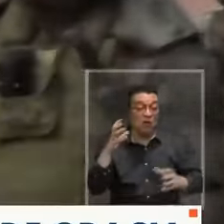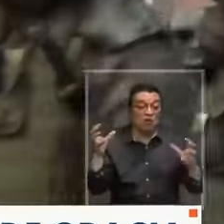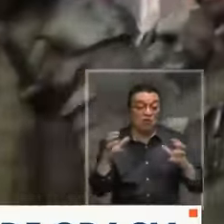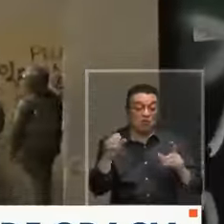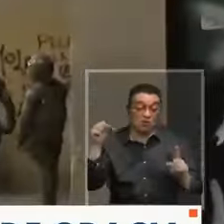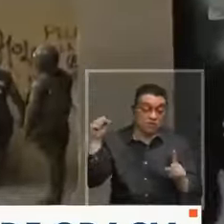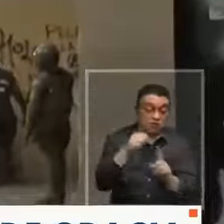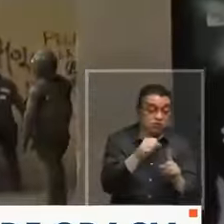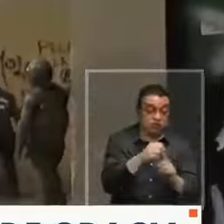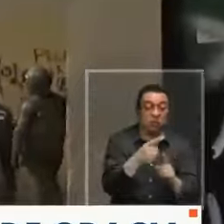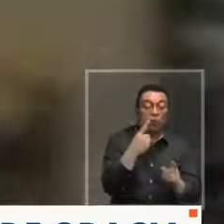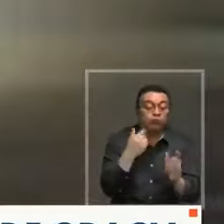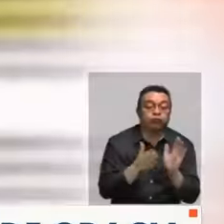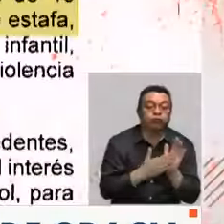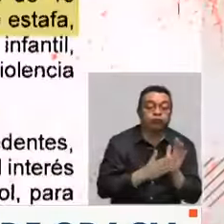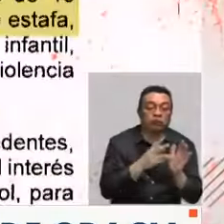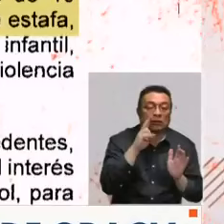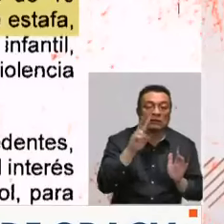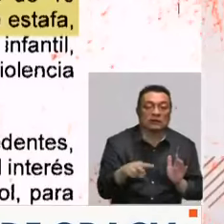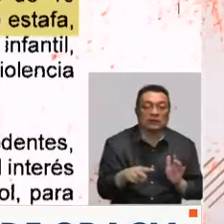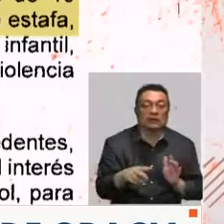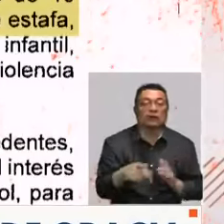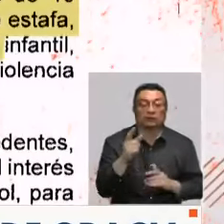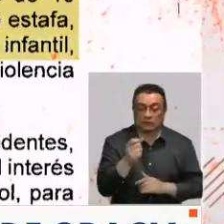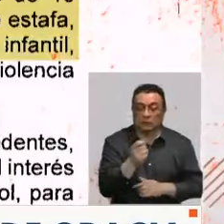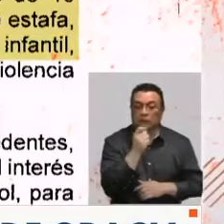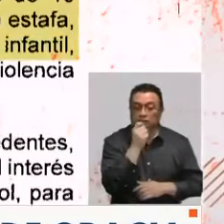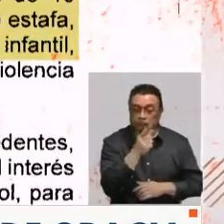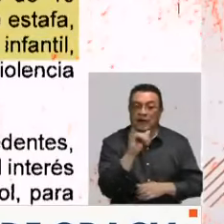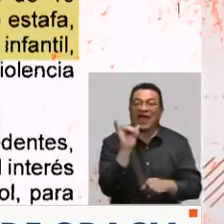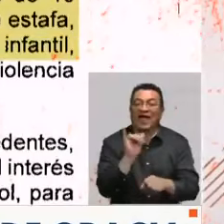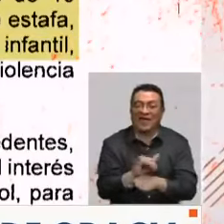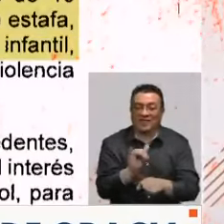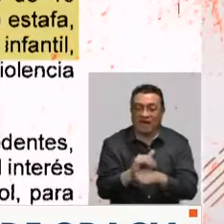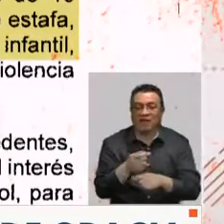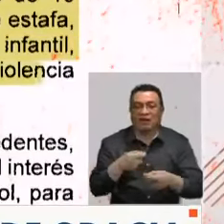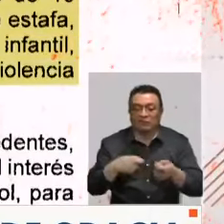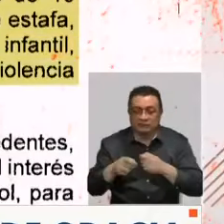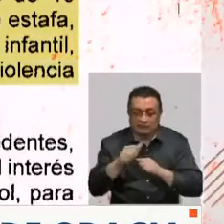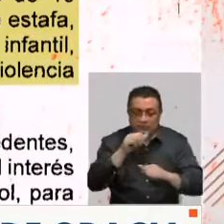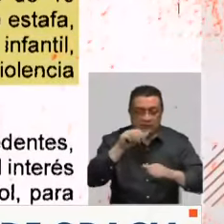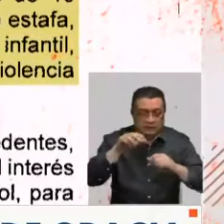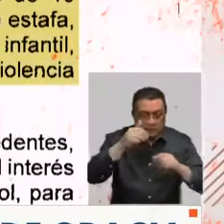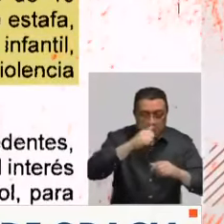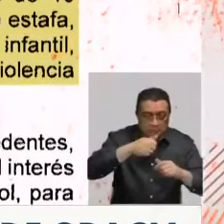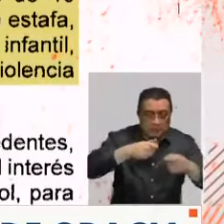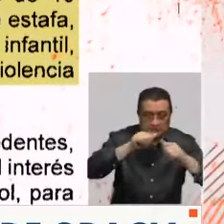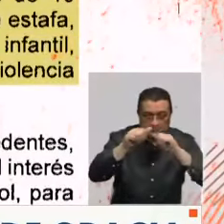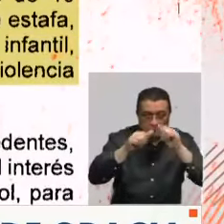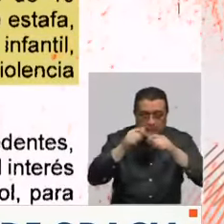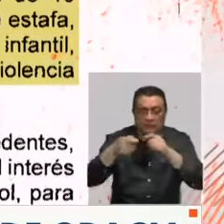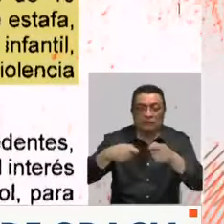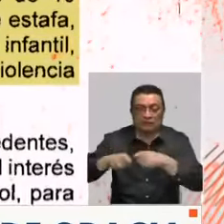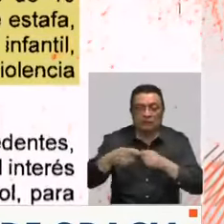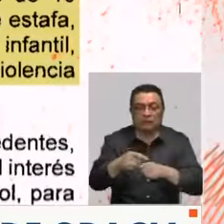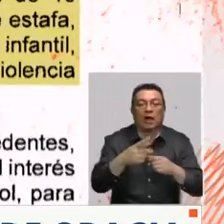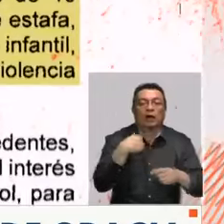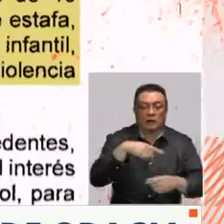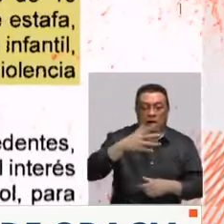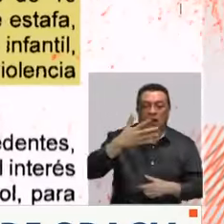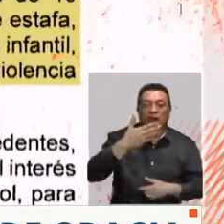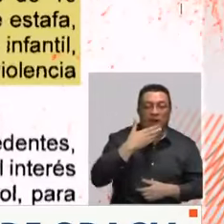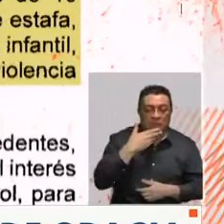estaba certificado se advierten delitos de estafa tráfico y microtráfico de estupefacientes producción de material